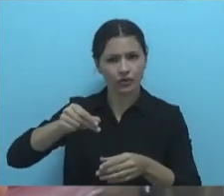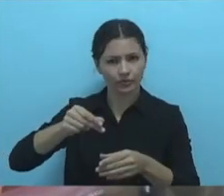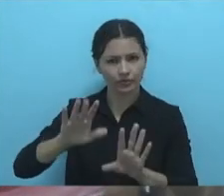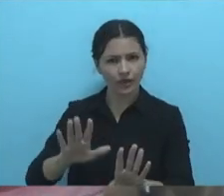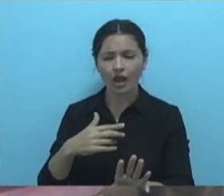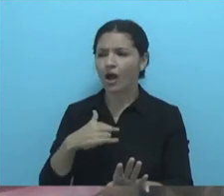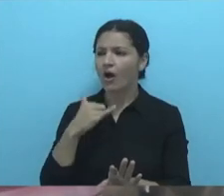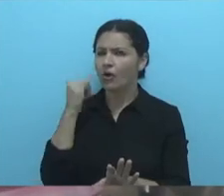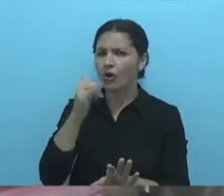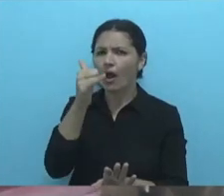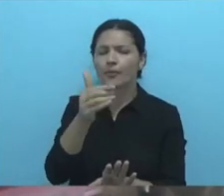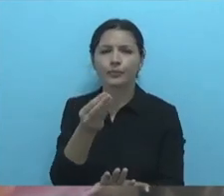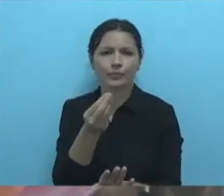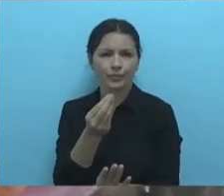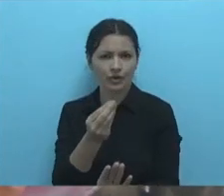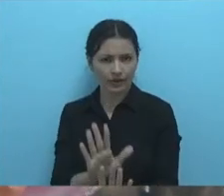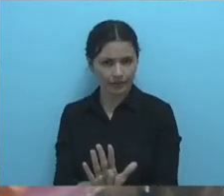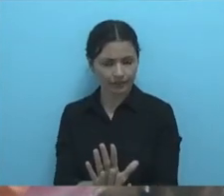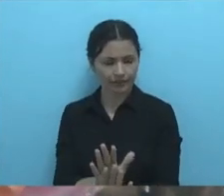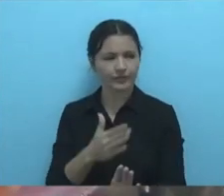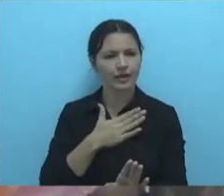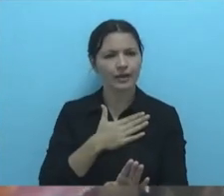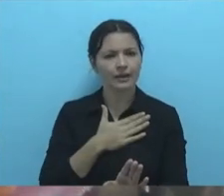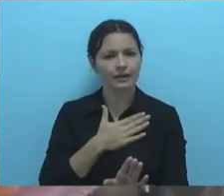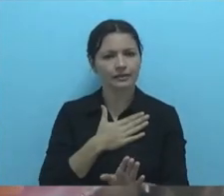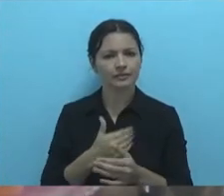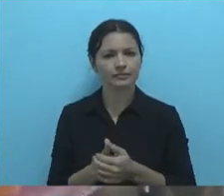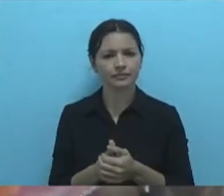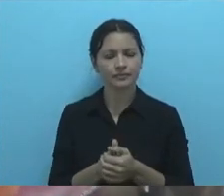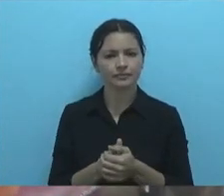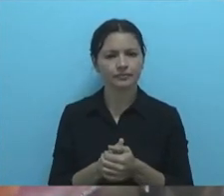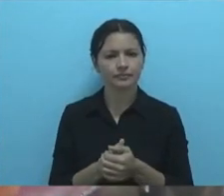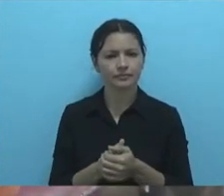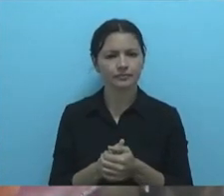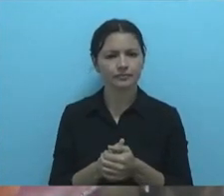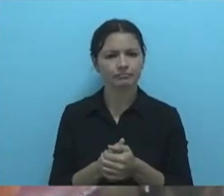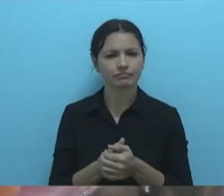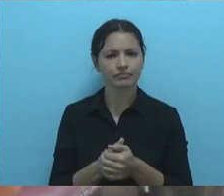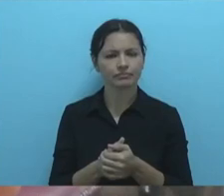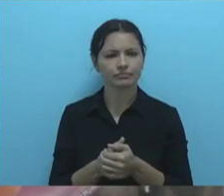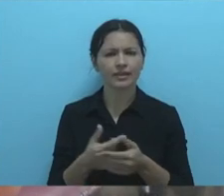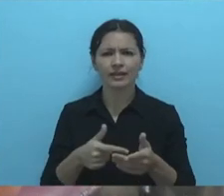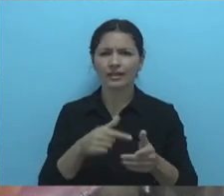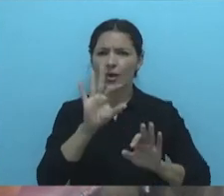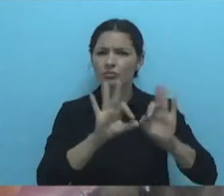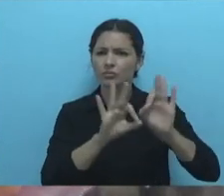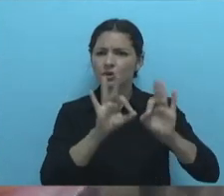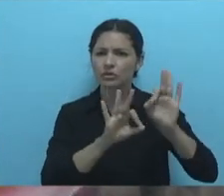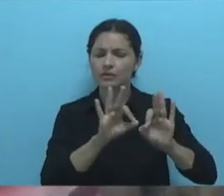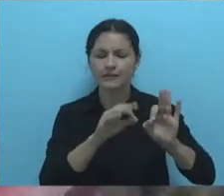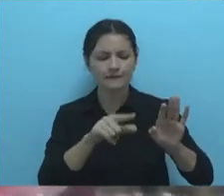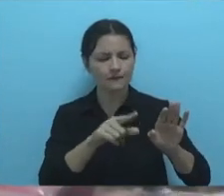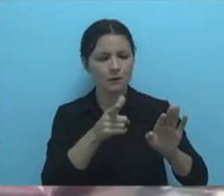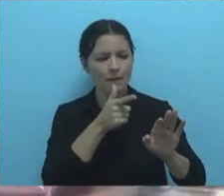tengo que decir que pocas veces me puede haber tocado votar en modo negativo un proyecto en el que creo que